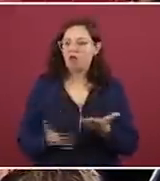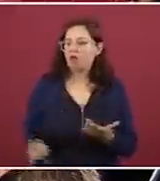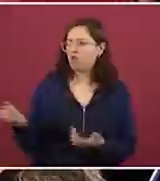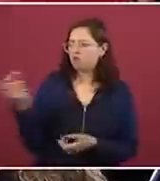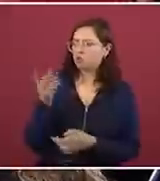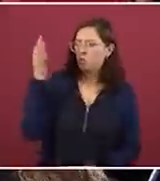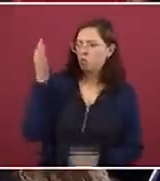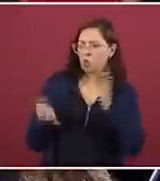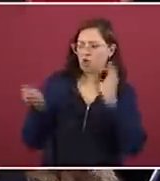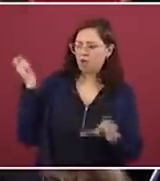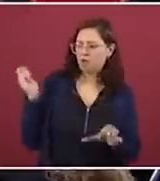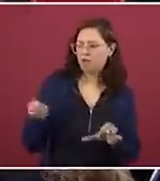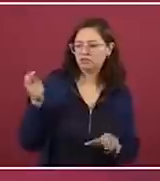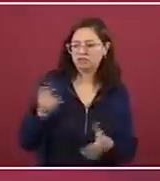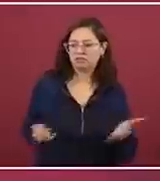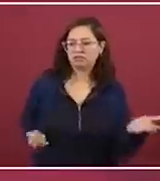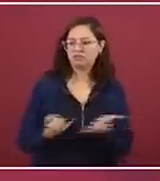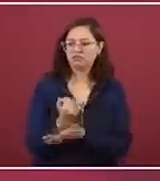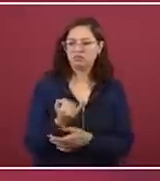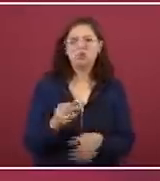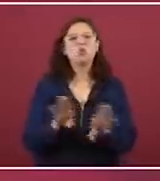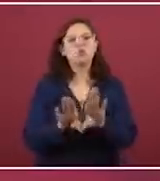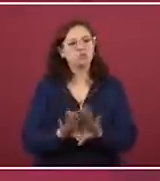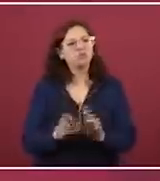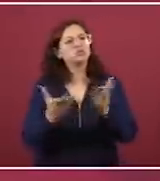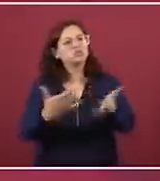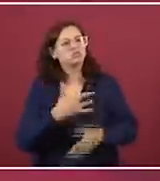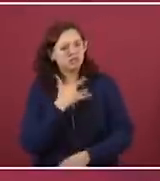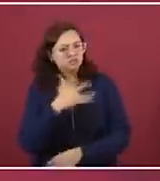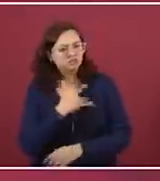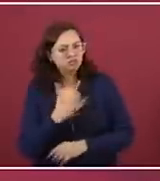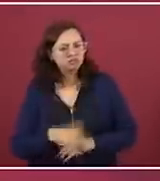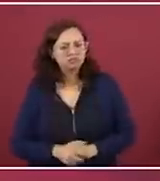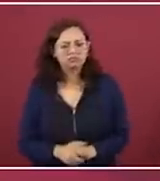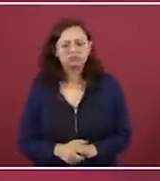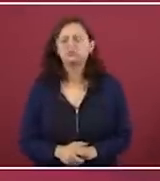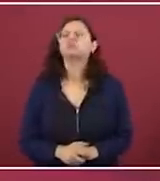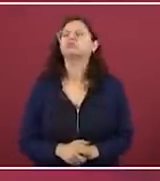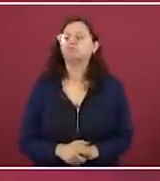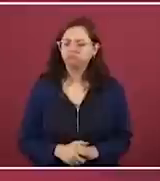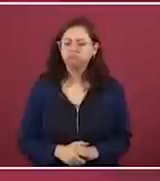jueces? Respetar esa decisión y al mismo tiempo